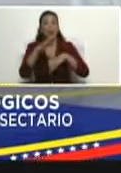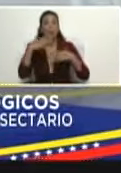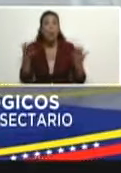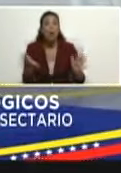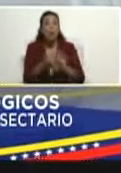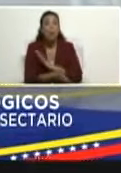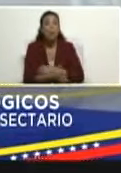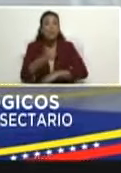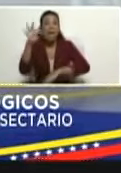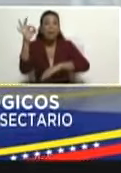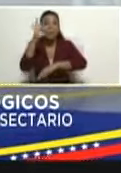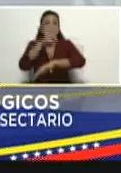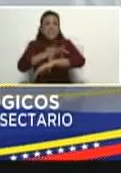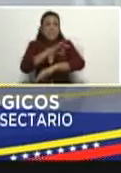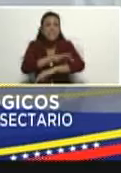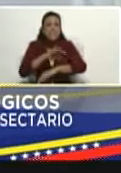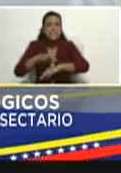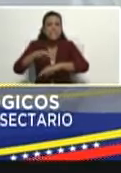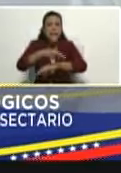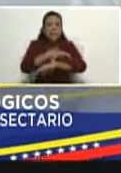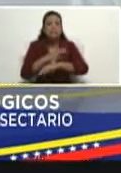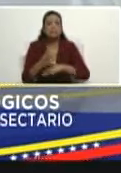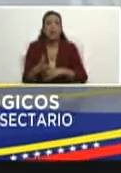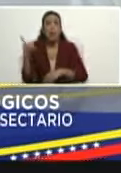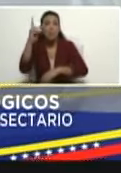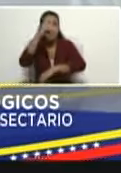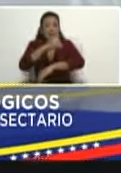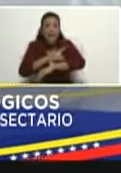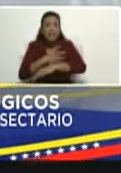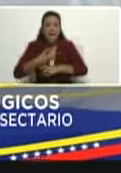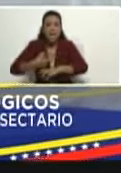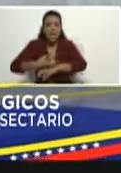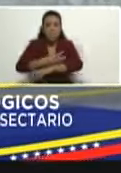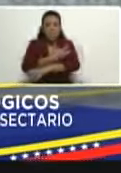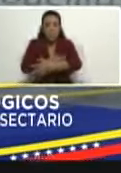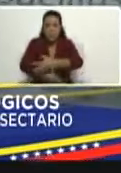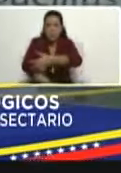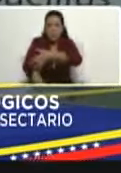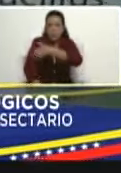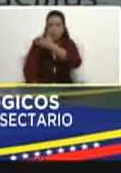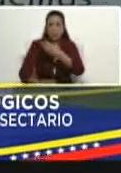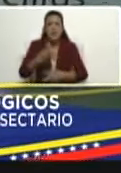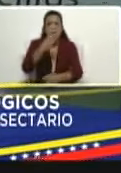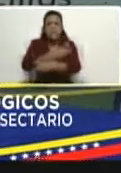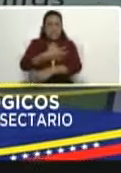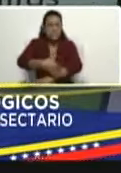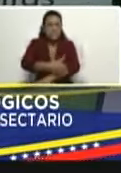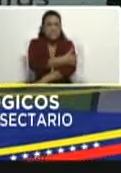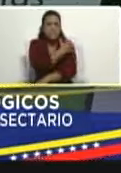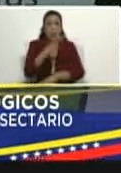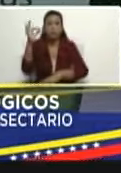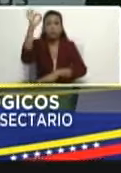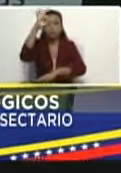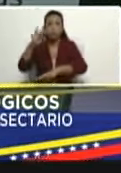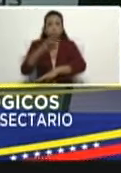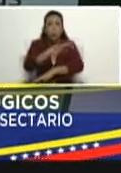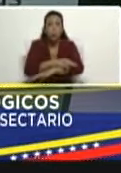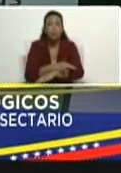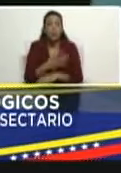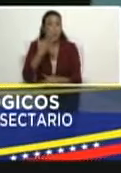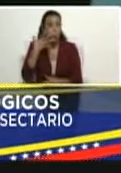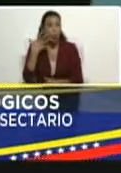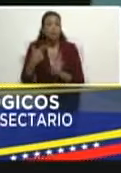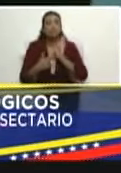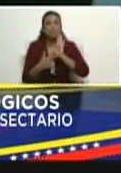contra esta terrible enfermedad como lo es el dengue, la chikungunya y otras enfermedades transmitidas por vectores. Y hoy es un